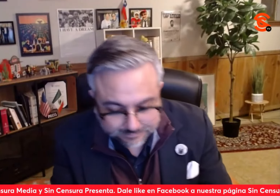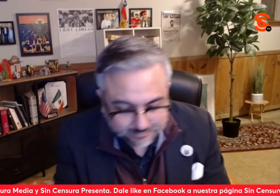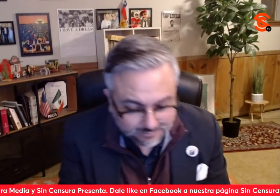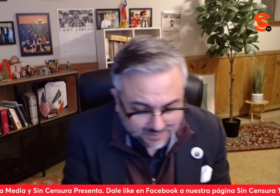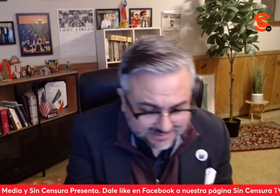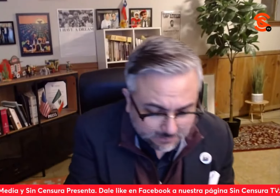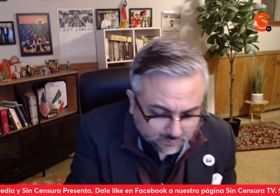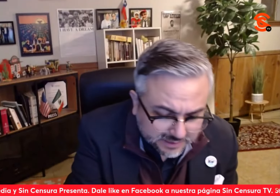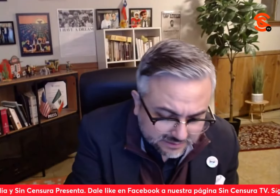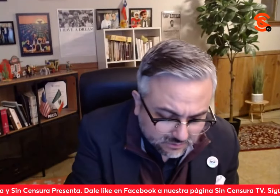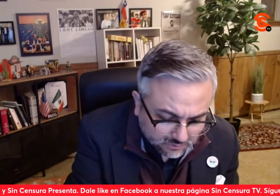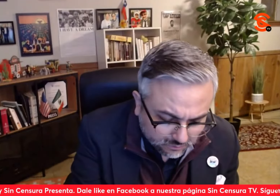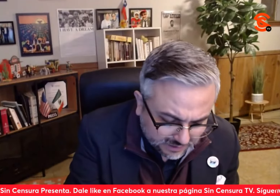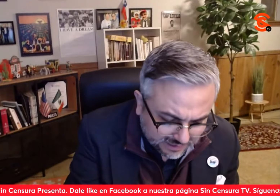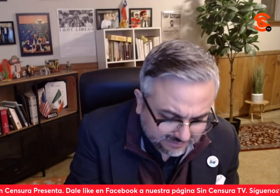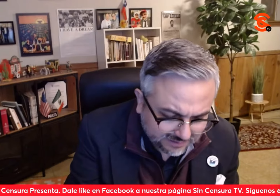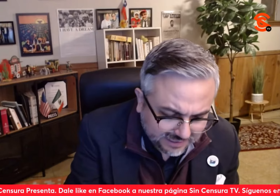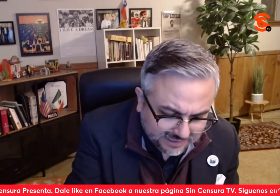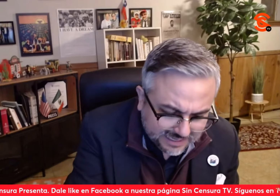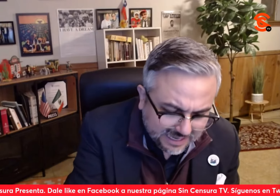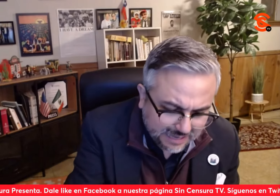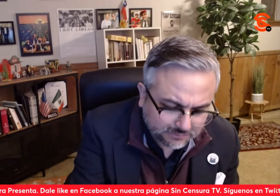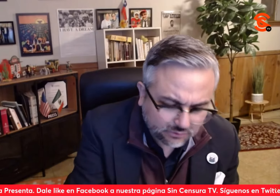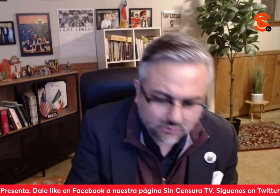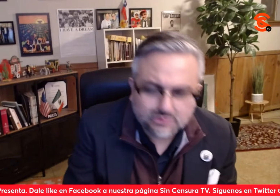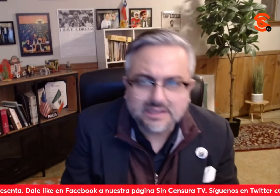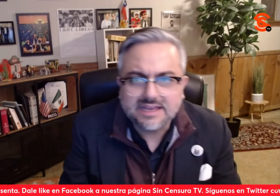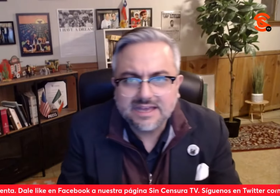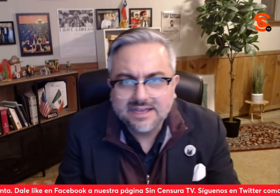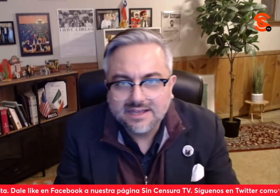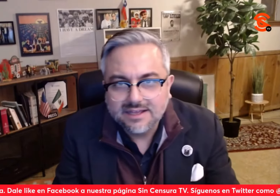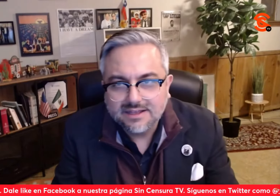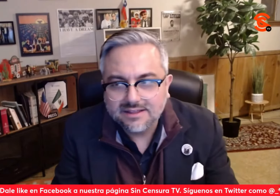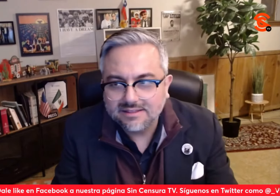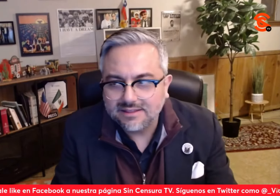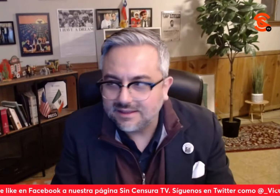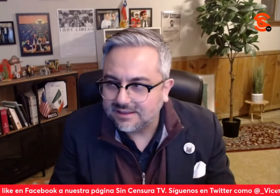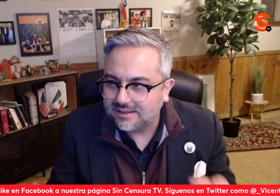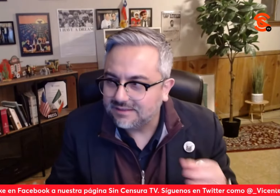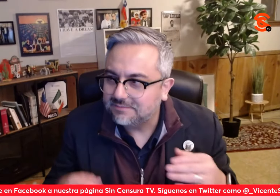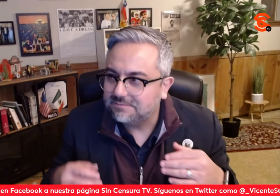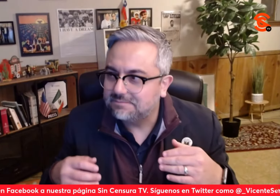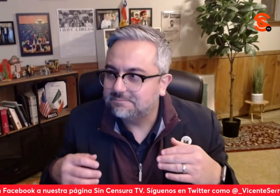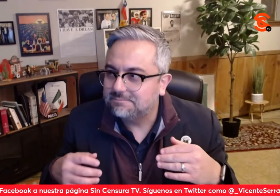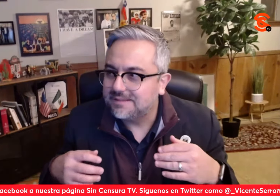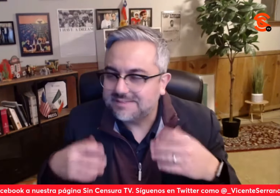estamos viendo una cercanía absoluta ya de